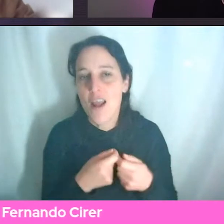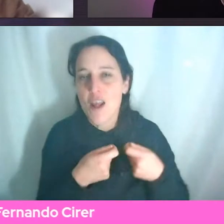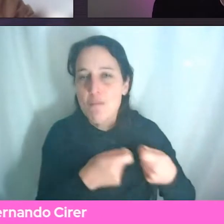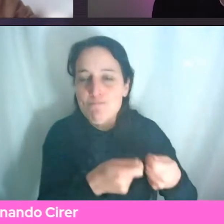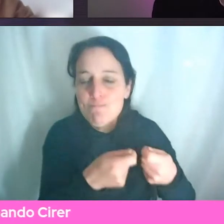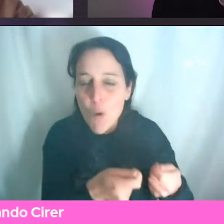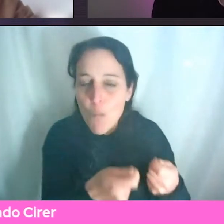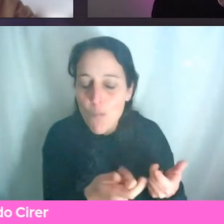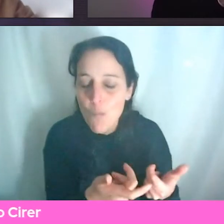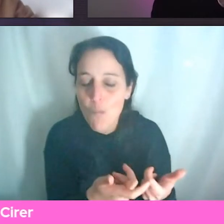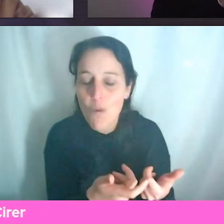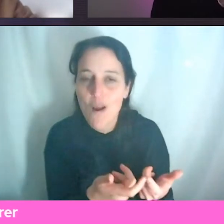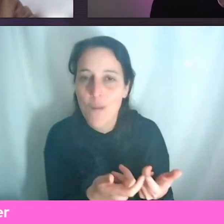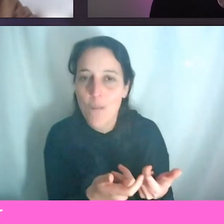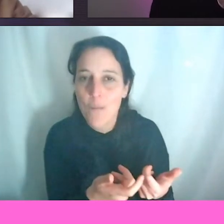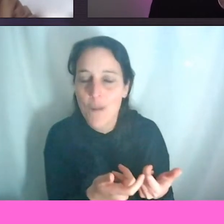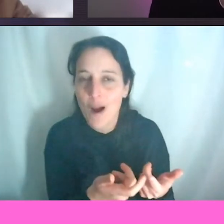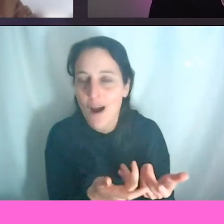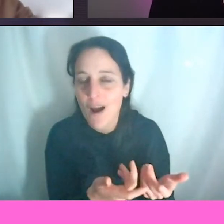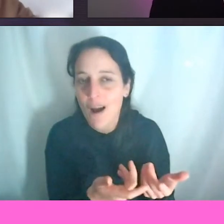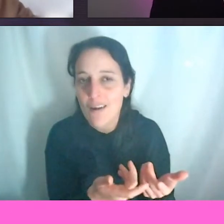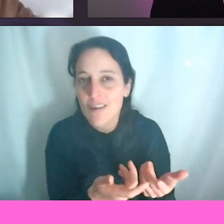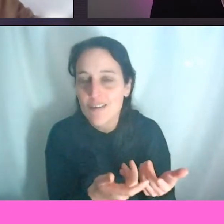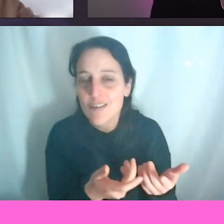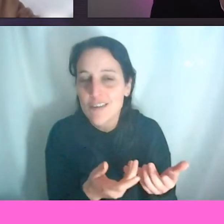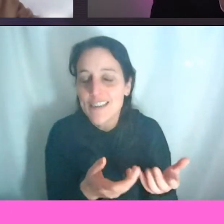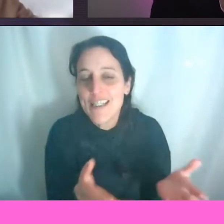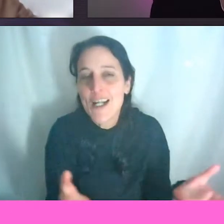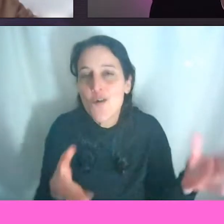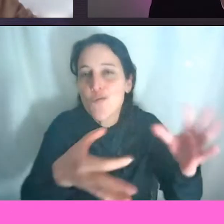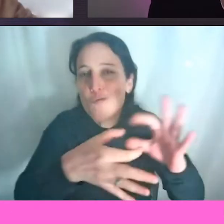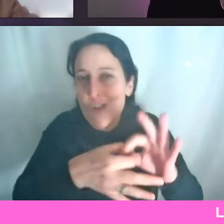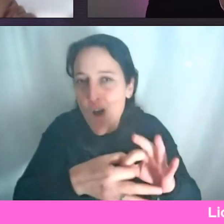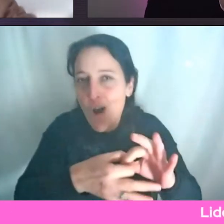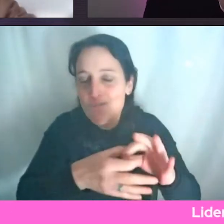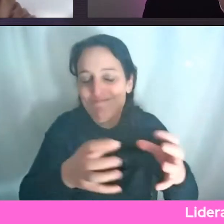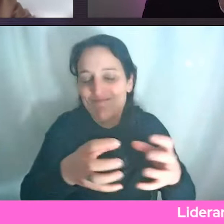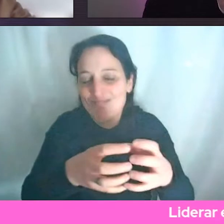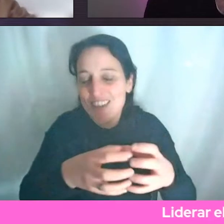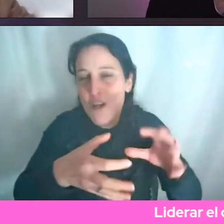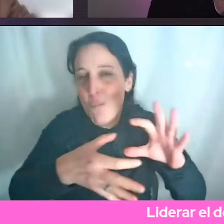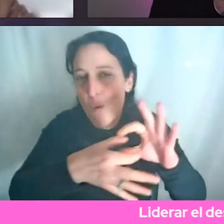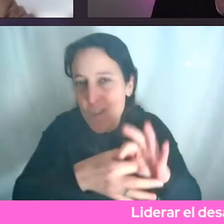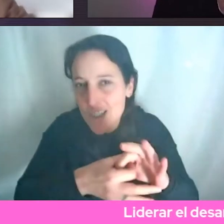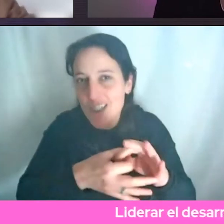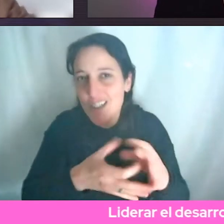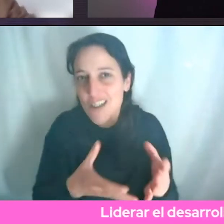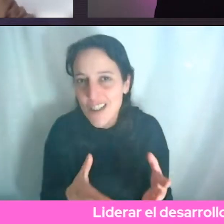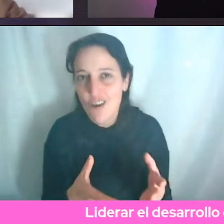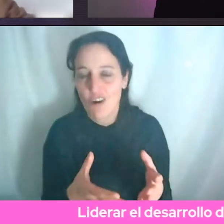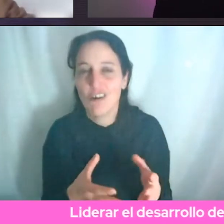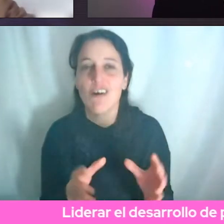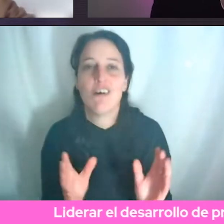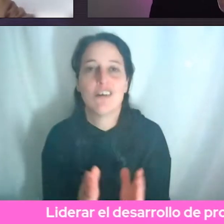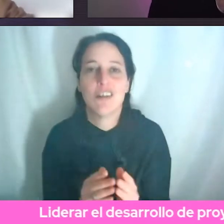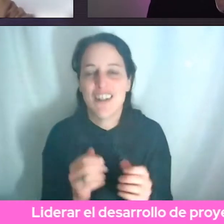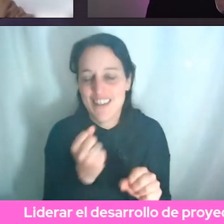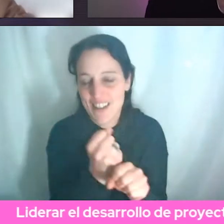hace falta un líder que promueva la unión del equipo, el compromiso, comunicar el propósito y que se fidelice en ese